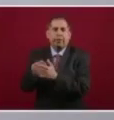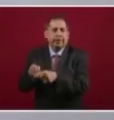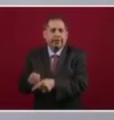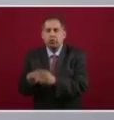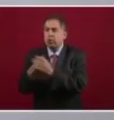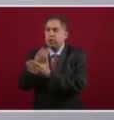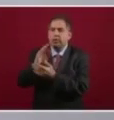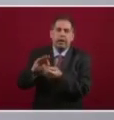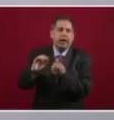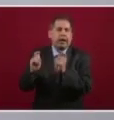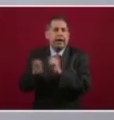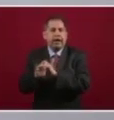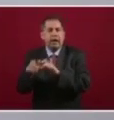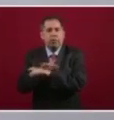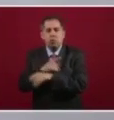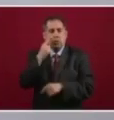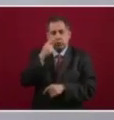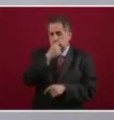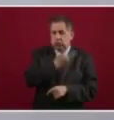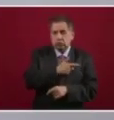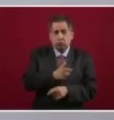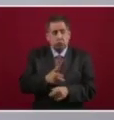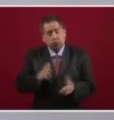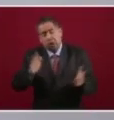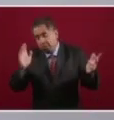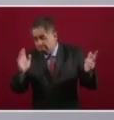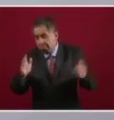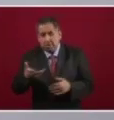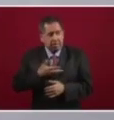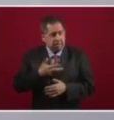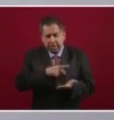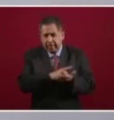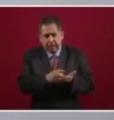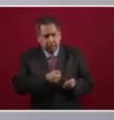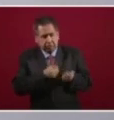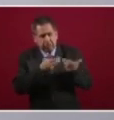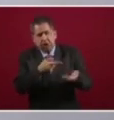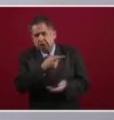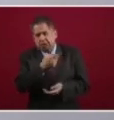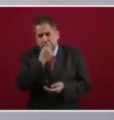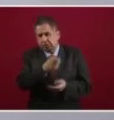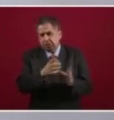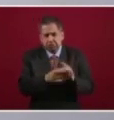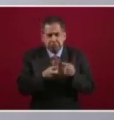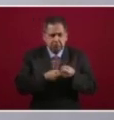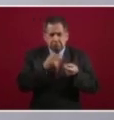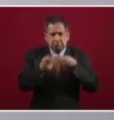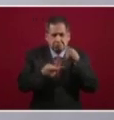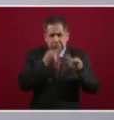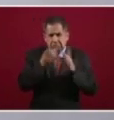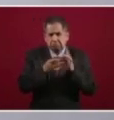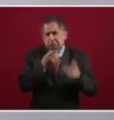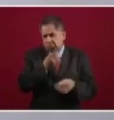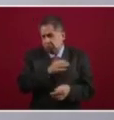la nueva estrategia, pero tienen derecho a expresarse, a manifestarse,